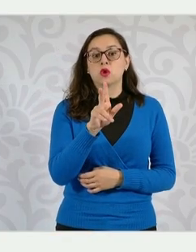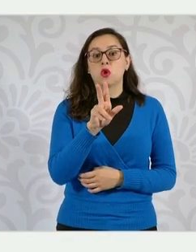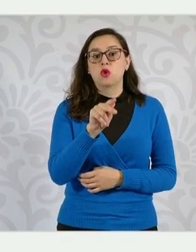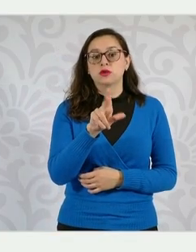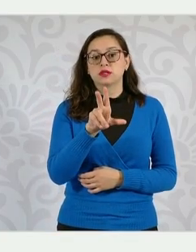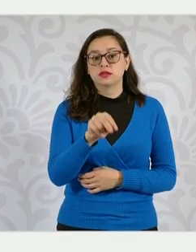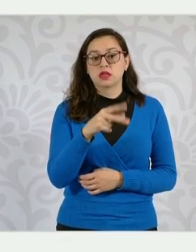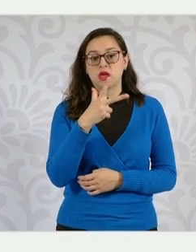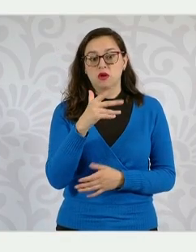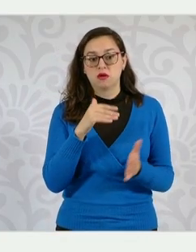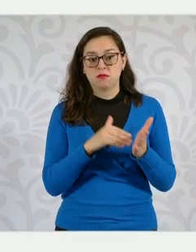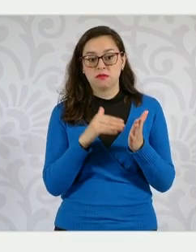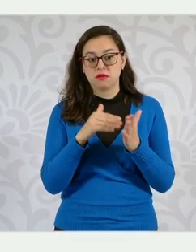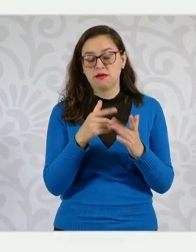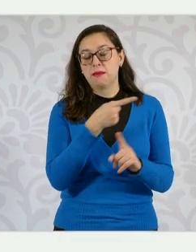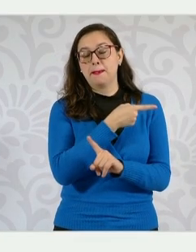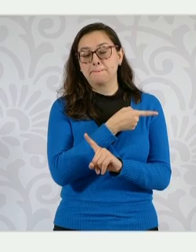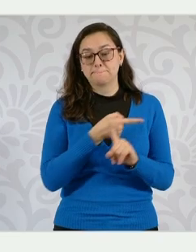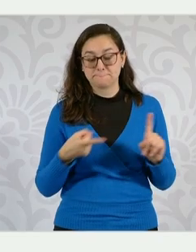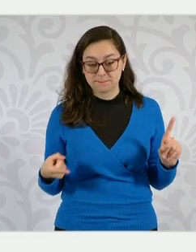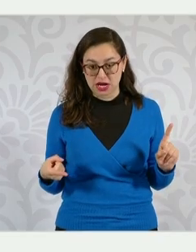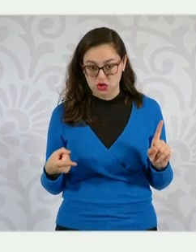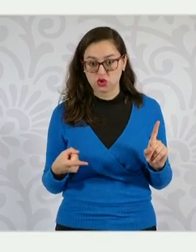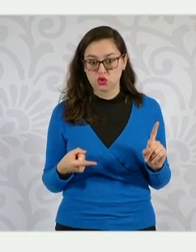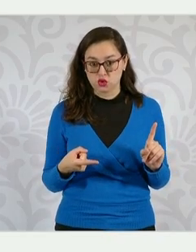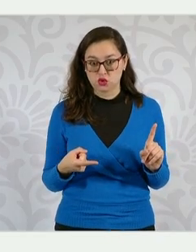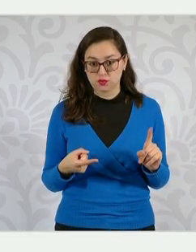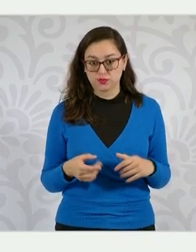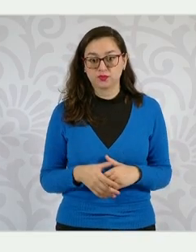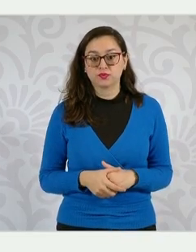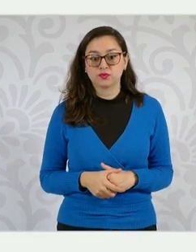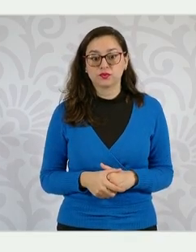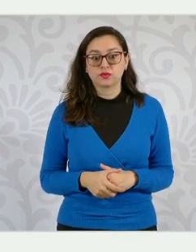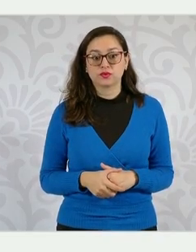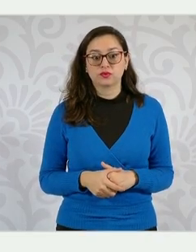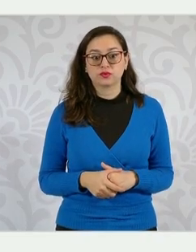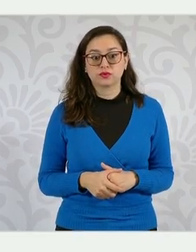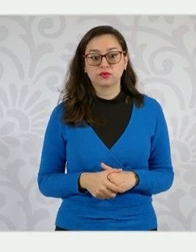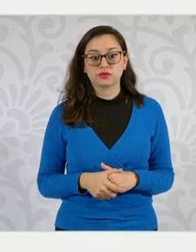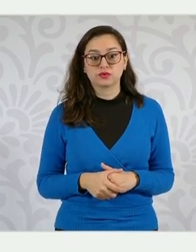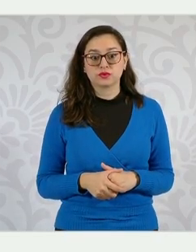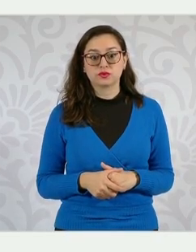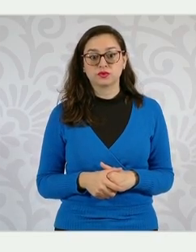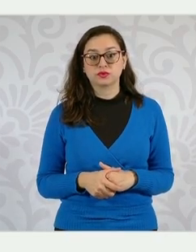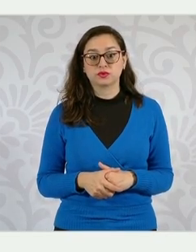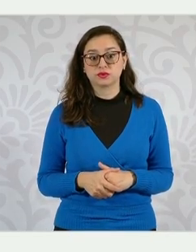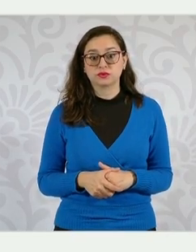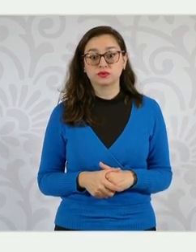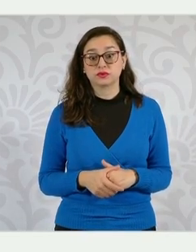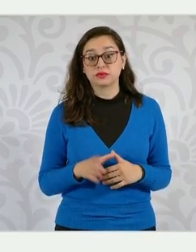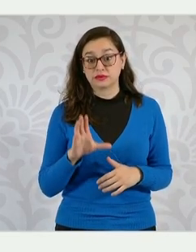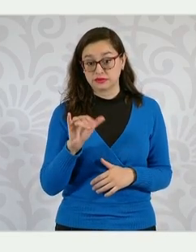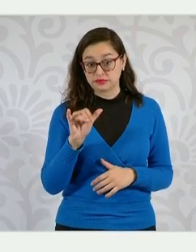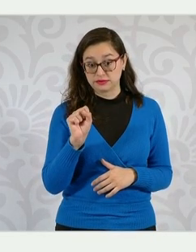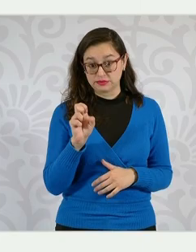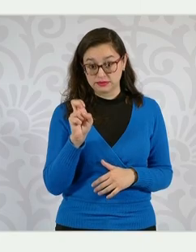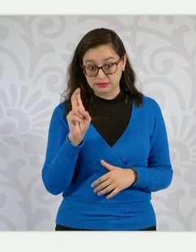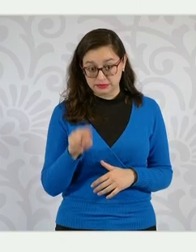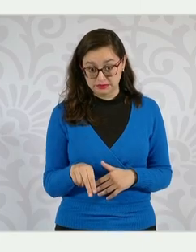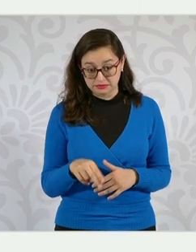millones y medio. En Numbab recibió del CISEN 44